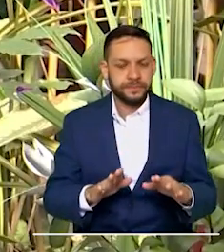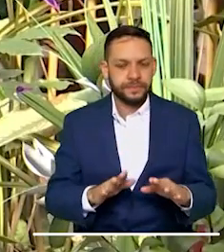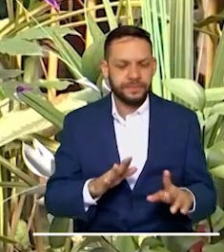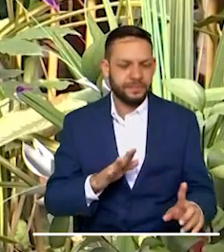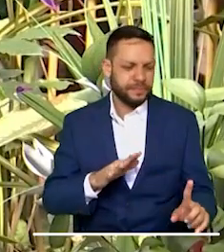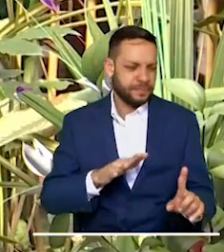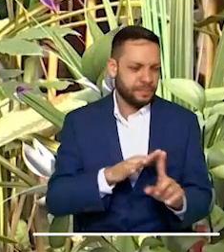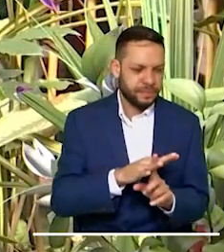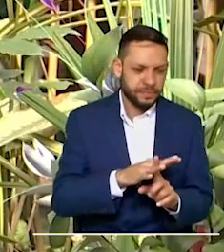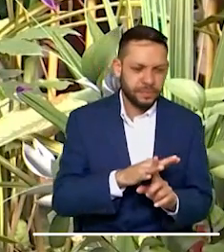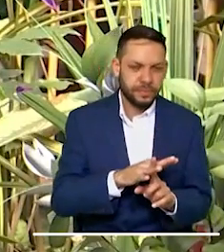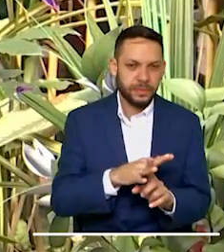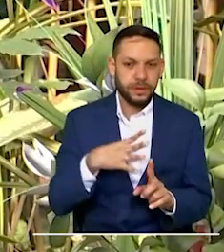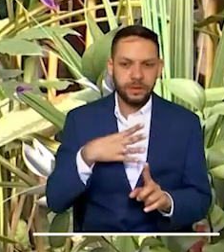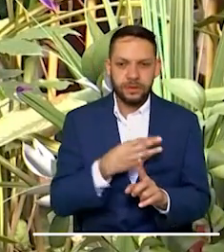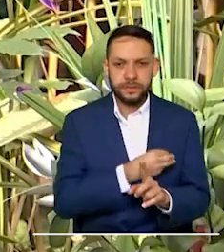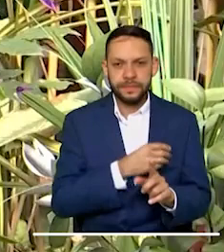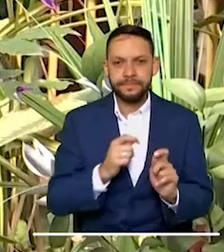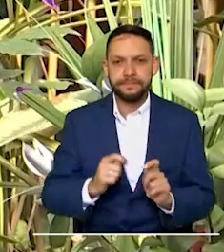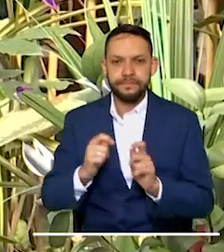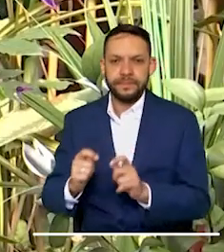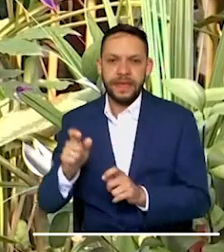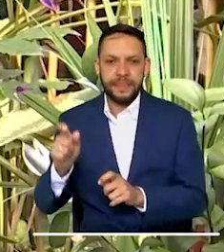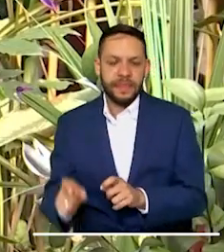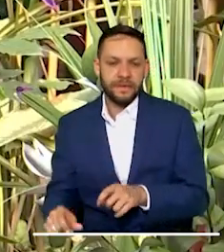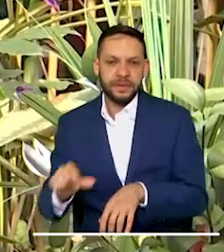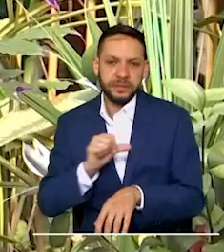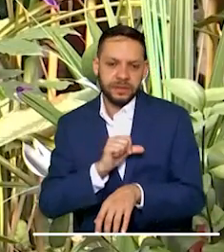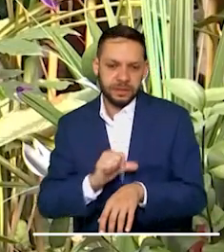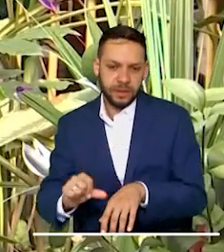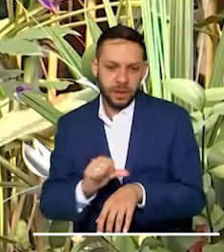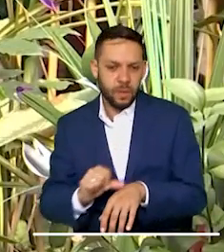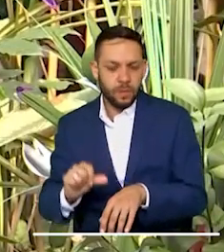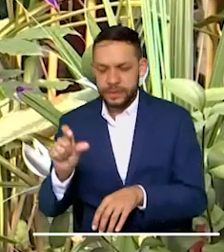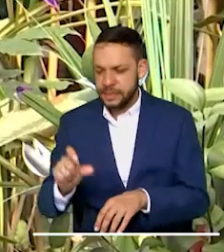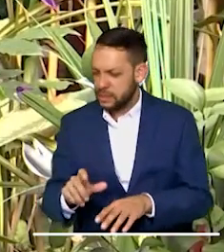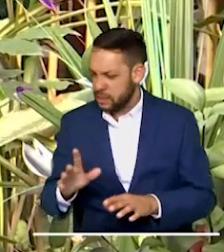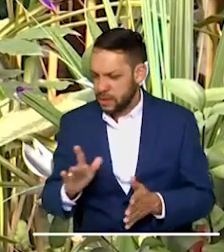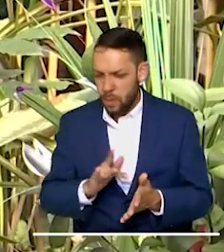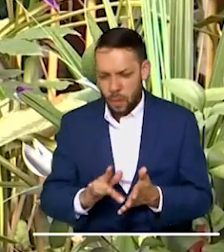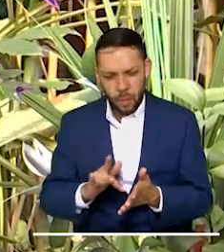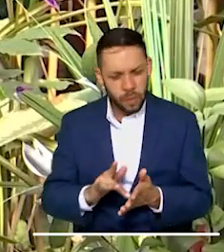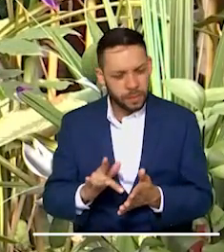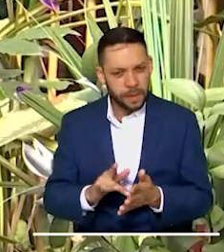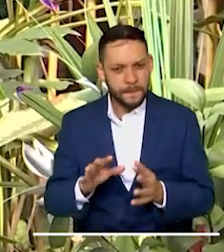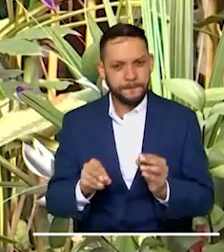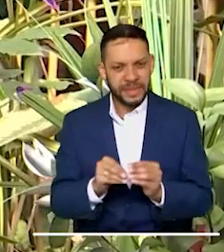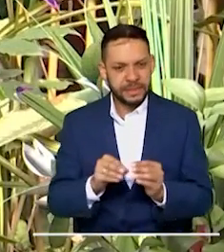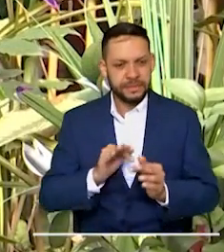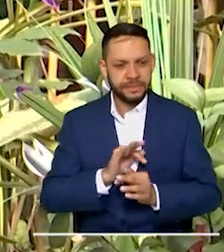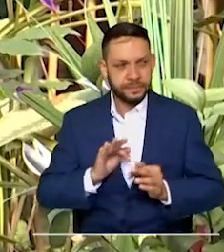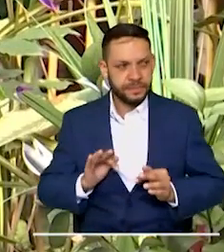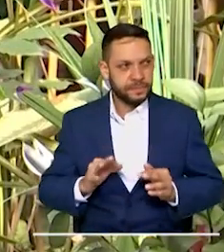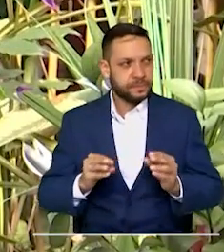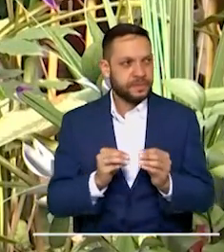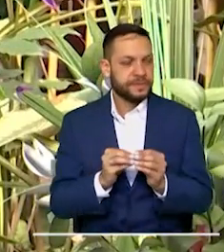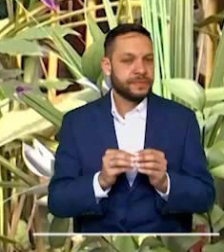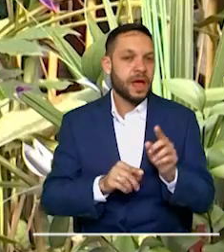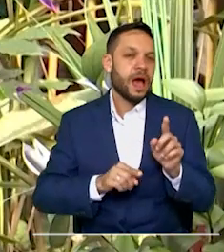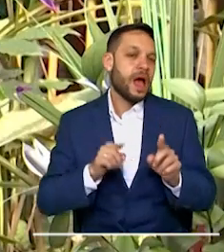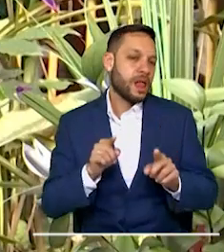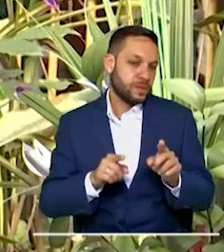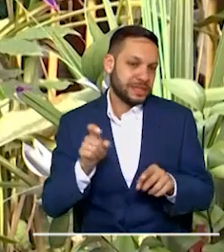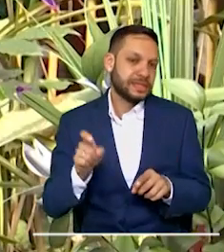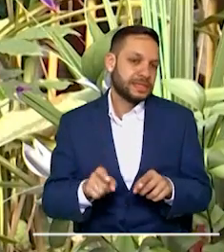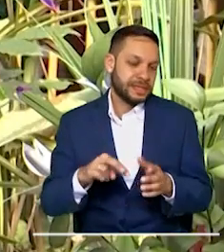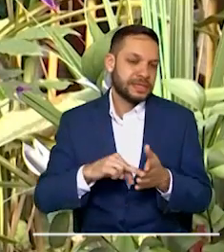e inmediatamente lo remitimos al cirujano. Se hace su tratamiento, extirpación pues del nódulo. La mayoría de las veces